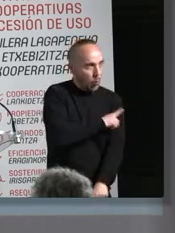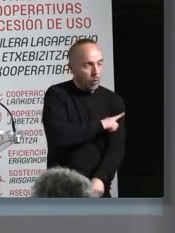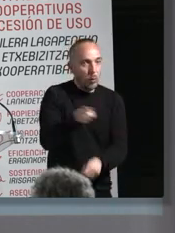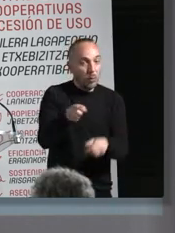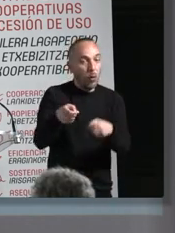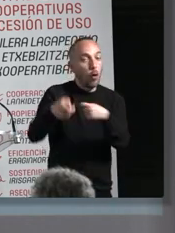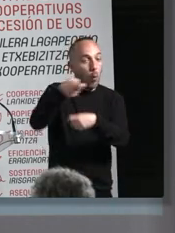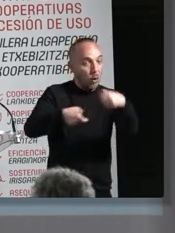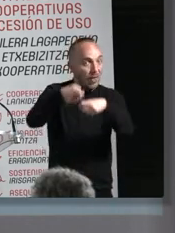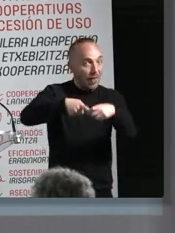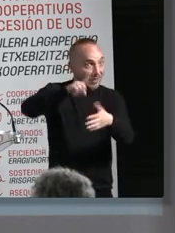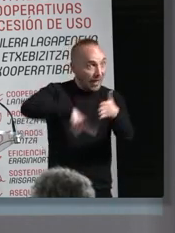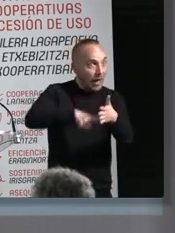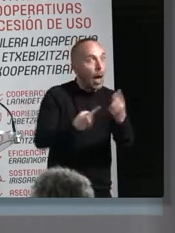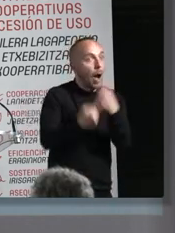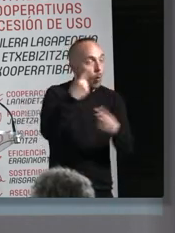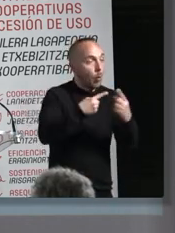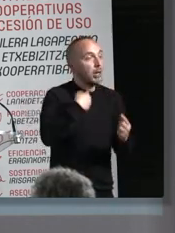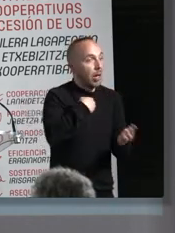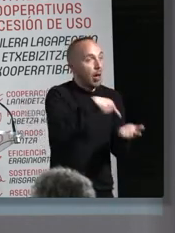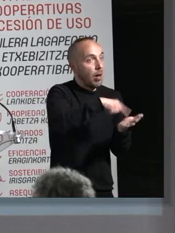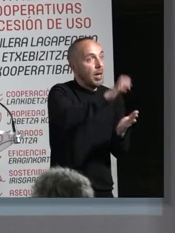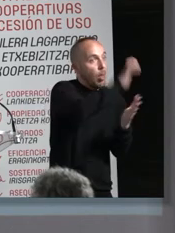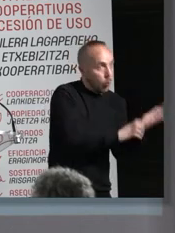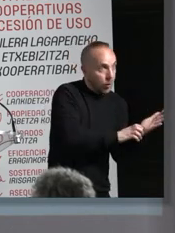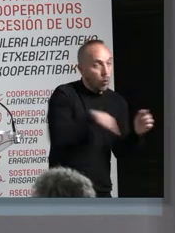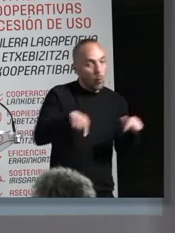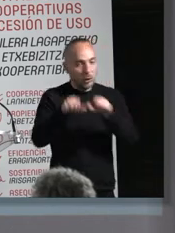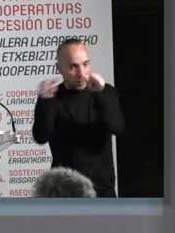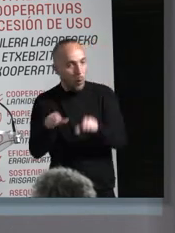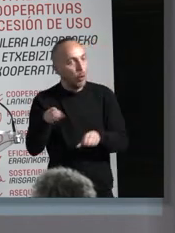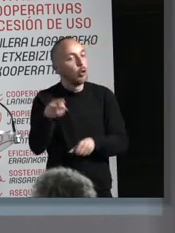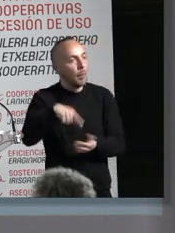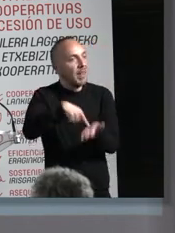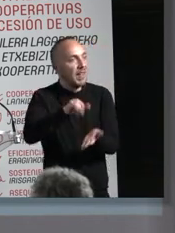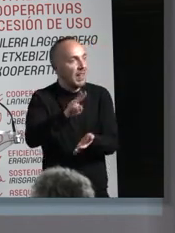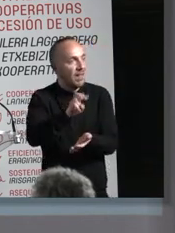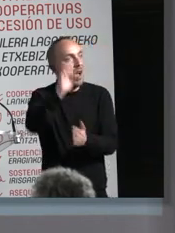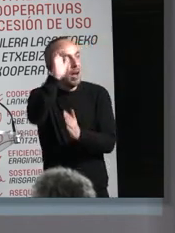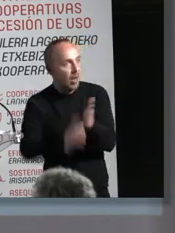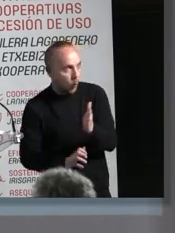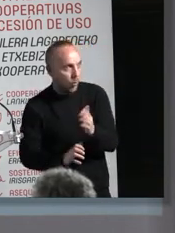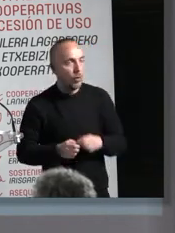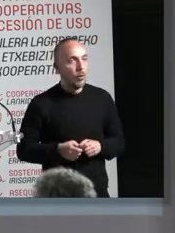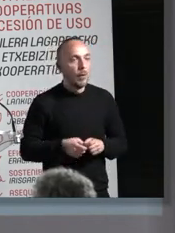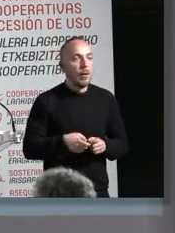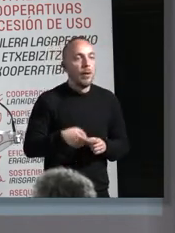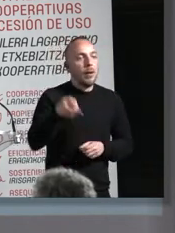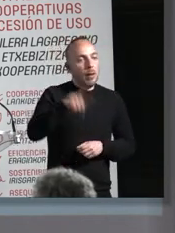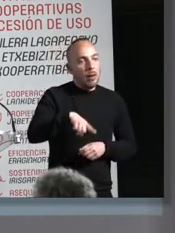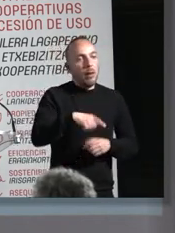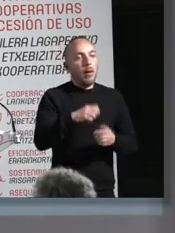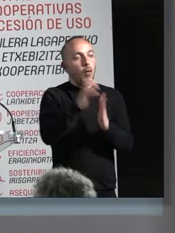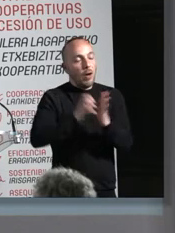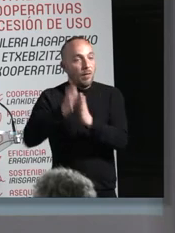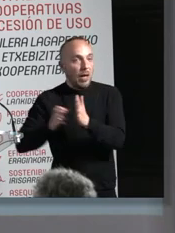algunas ya tienen un 4%, bueno, ¿por qué no en este modelo también conseguirlo, ¿no? Más bonificaciones en el impuesto de transmisiones patrimoniales,